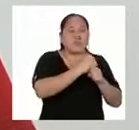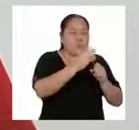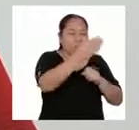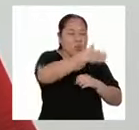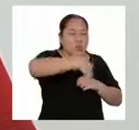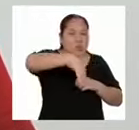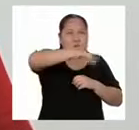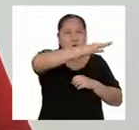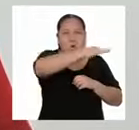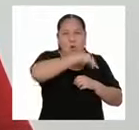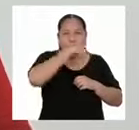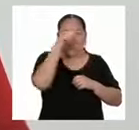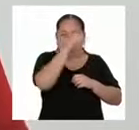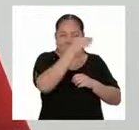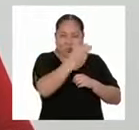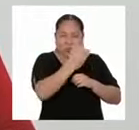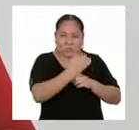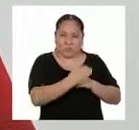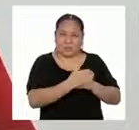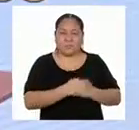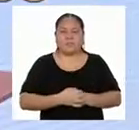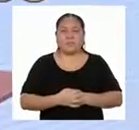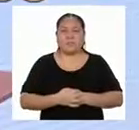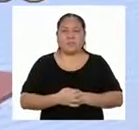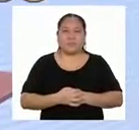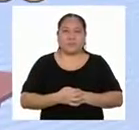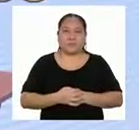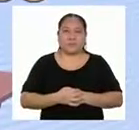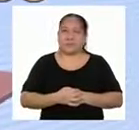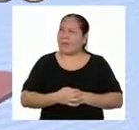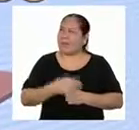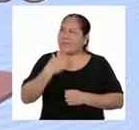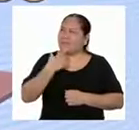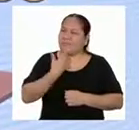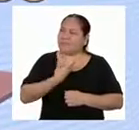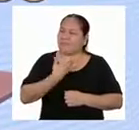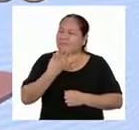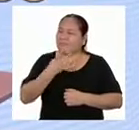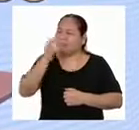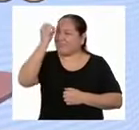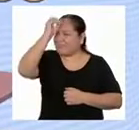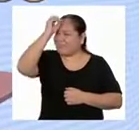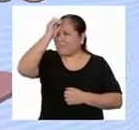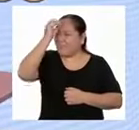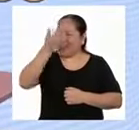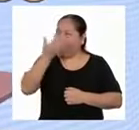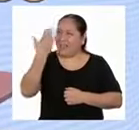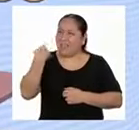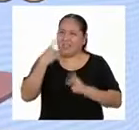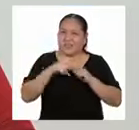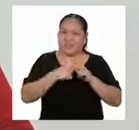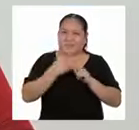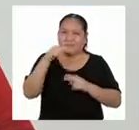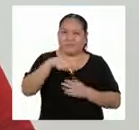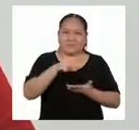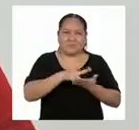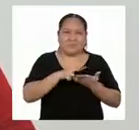o consecuencia de todas ellas. ¡Asu! No sabía todo eso antes de empezar mi